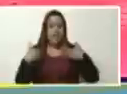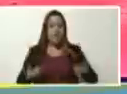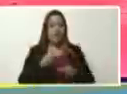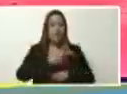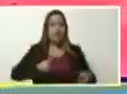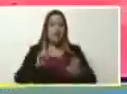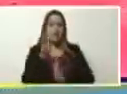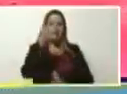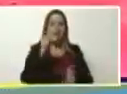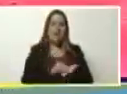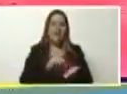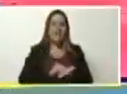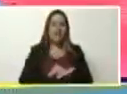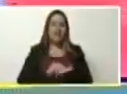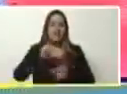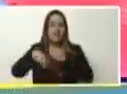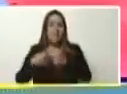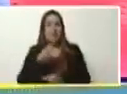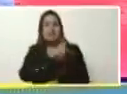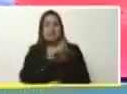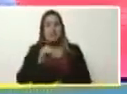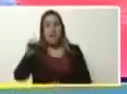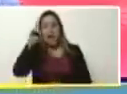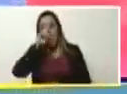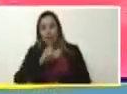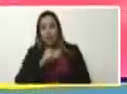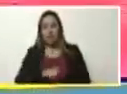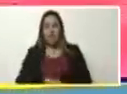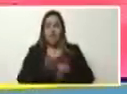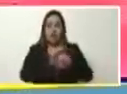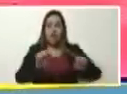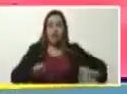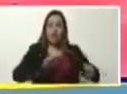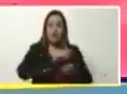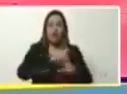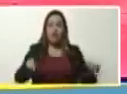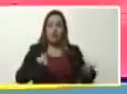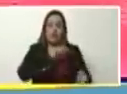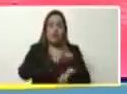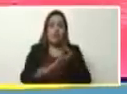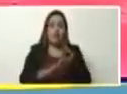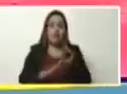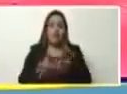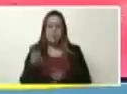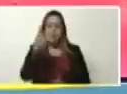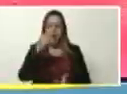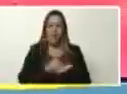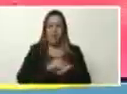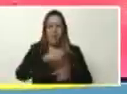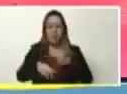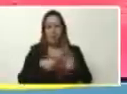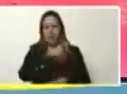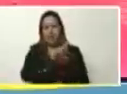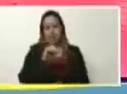primera vez en 100 años, educación pública gratuita y de calidad por primera vez en 100 años,